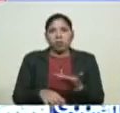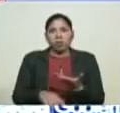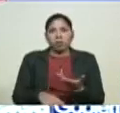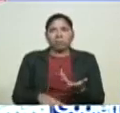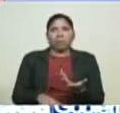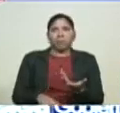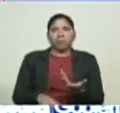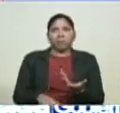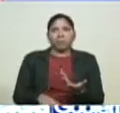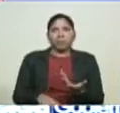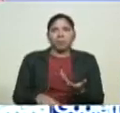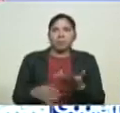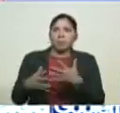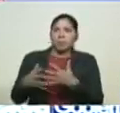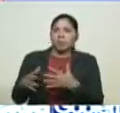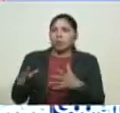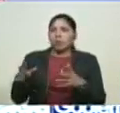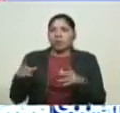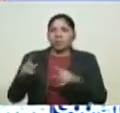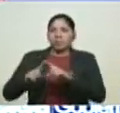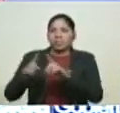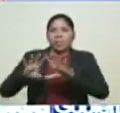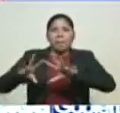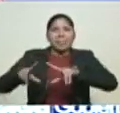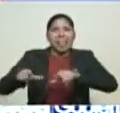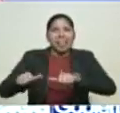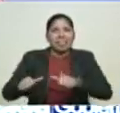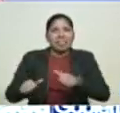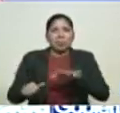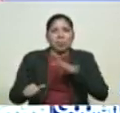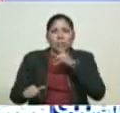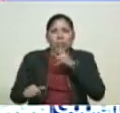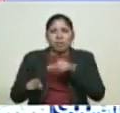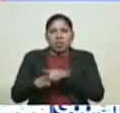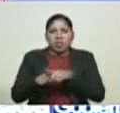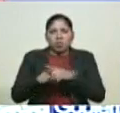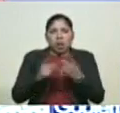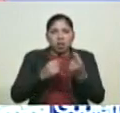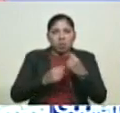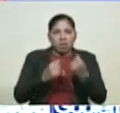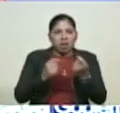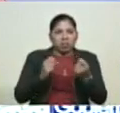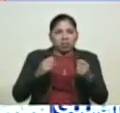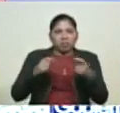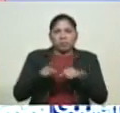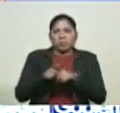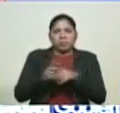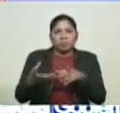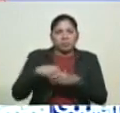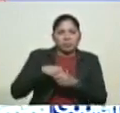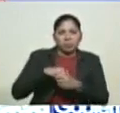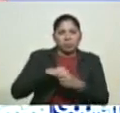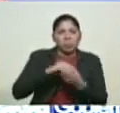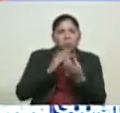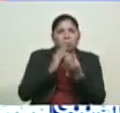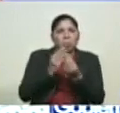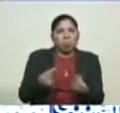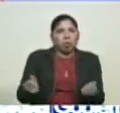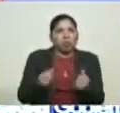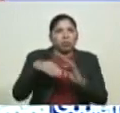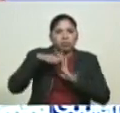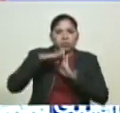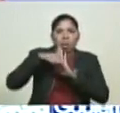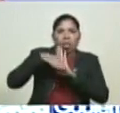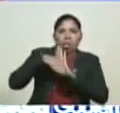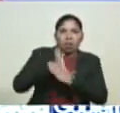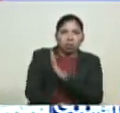de neoliberalismo, de capitalismo salvaje. Tenemos que instaurar en Venezuela, en base a ese